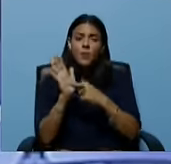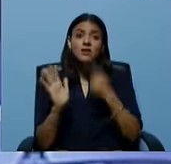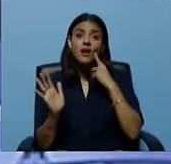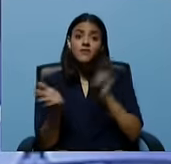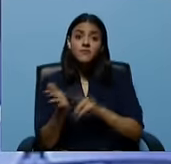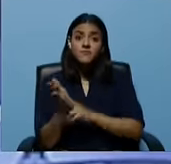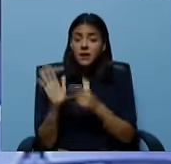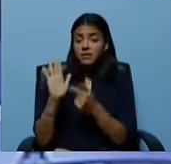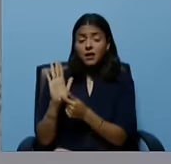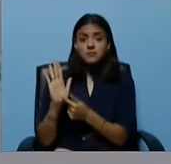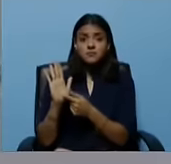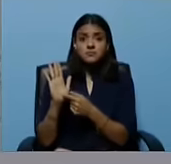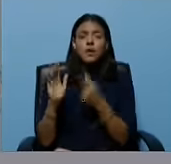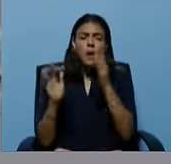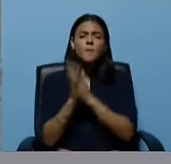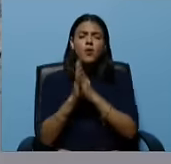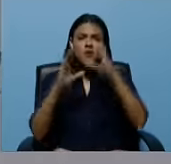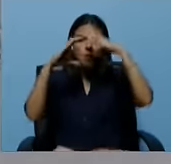Acércala.